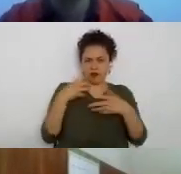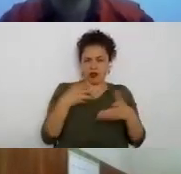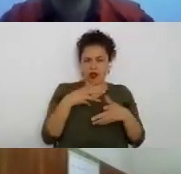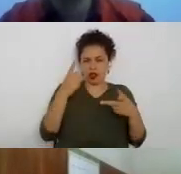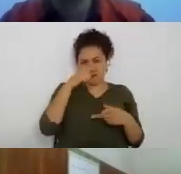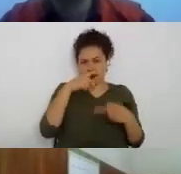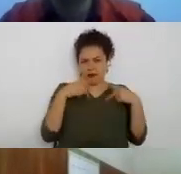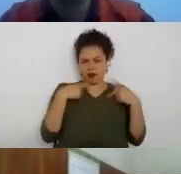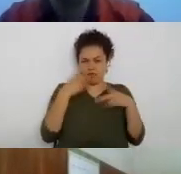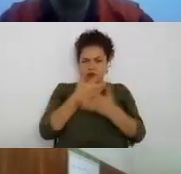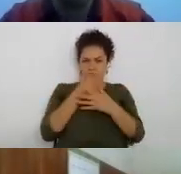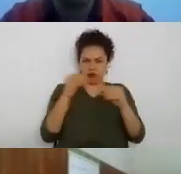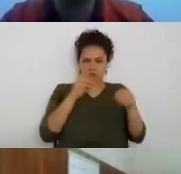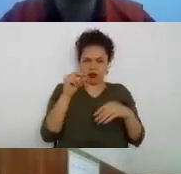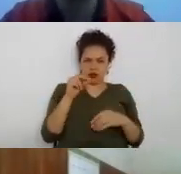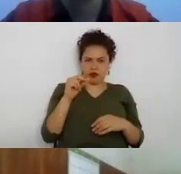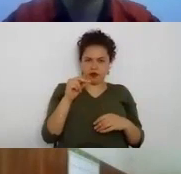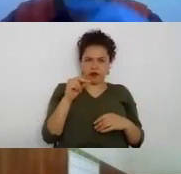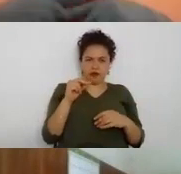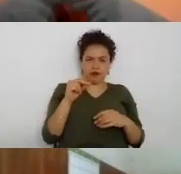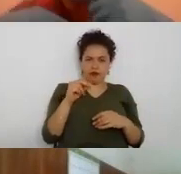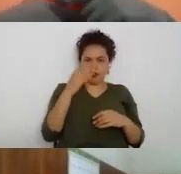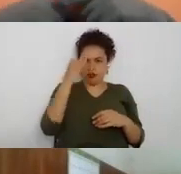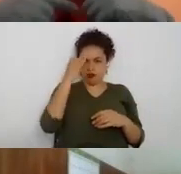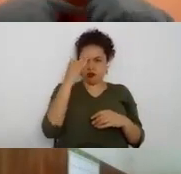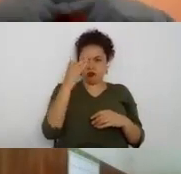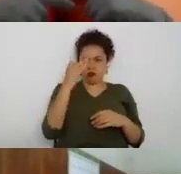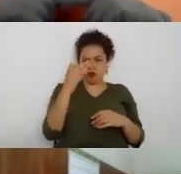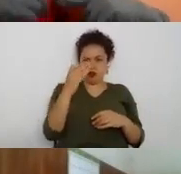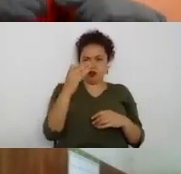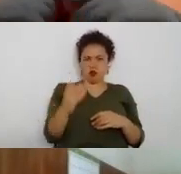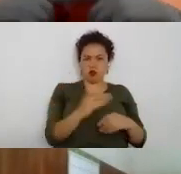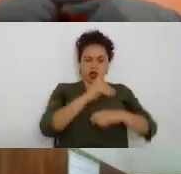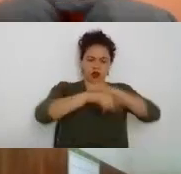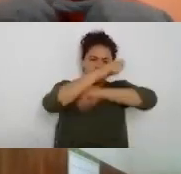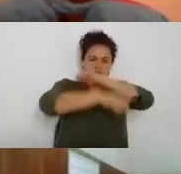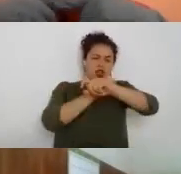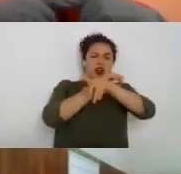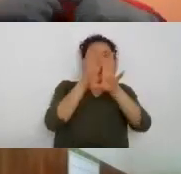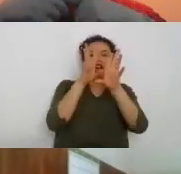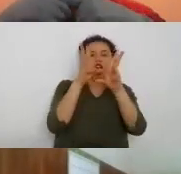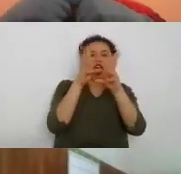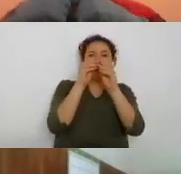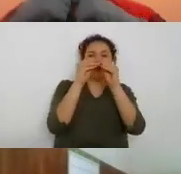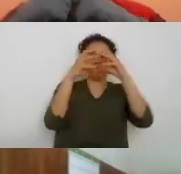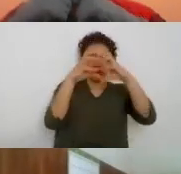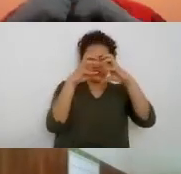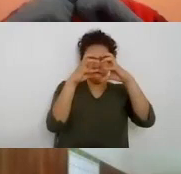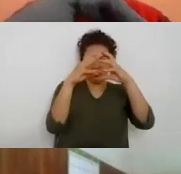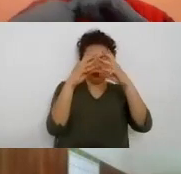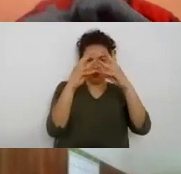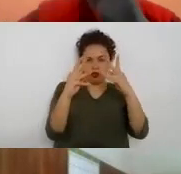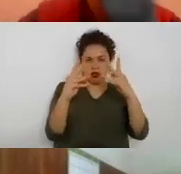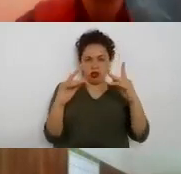está en reposo, no se está quieta, en el transcurso del tiempo, el vendaje se va a comenzar a aflojar. ¿Por qué? Por la misma fricción. Ok,